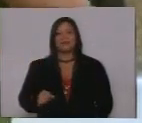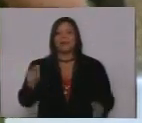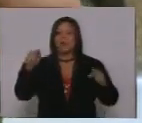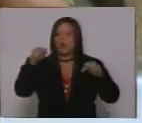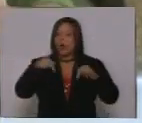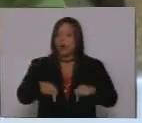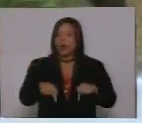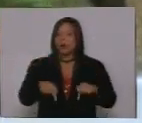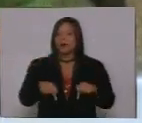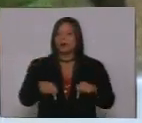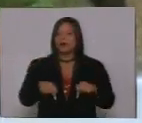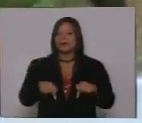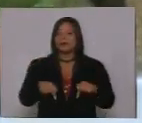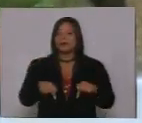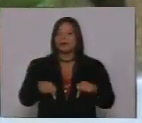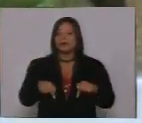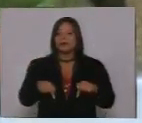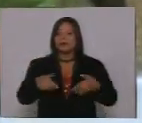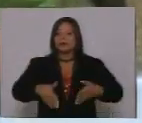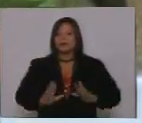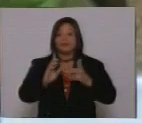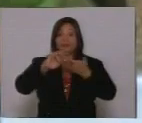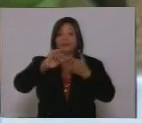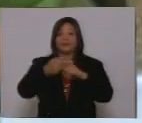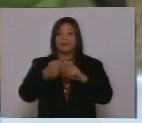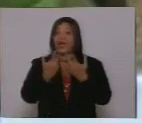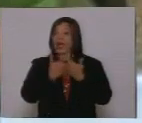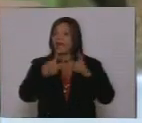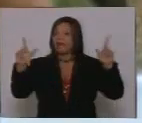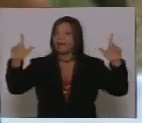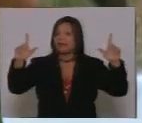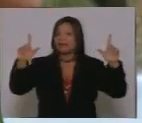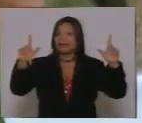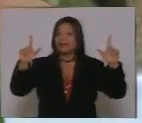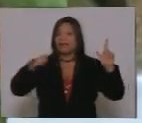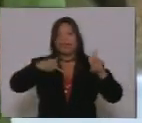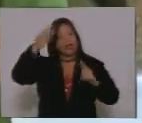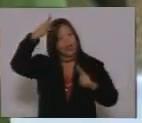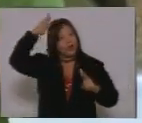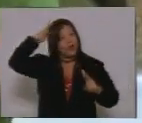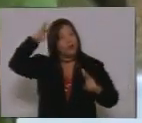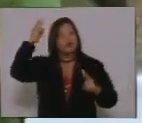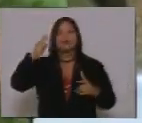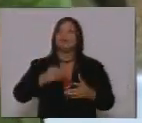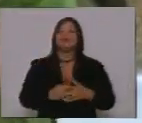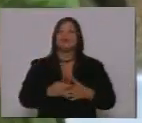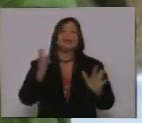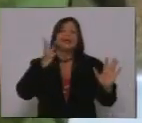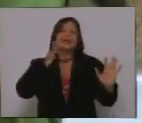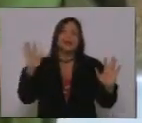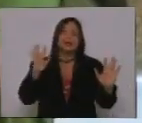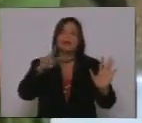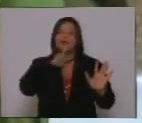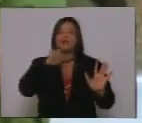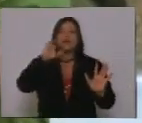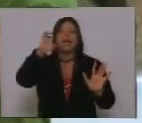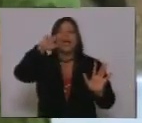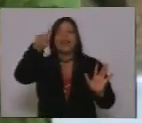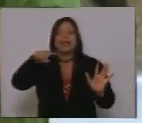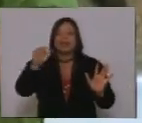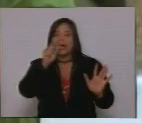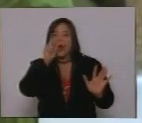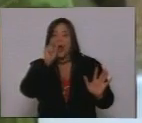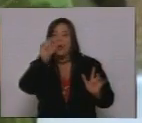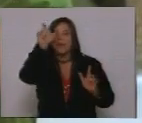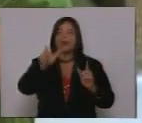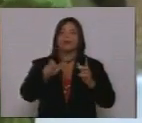Hoy, la gesta libertaria de Robert Serra, de Eleazar Hernández,